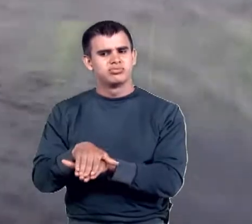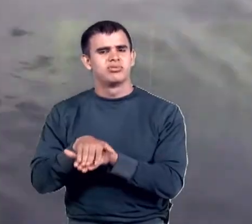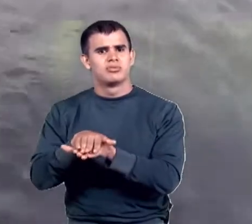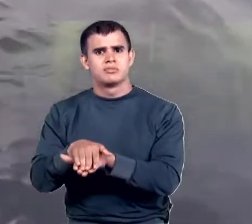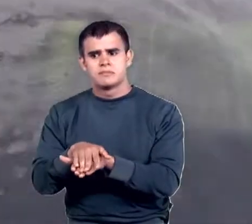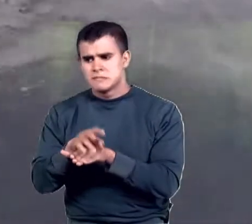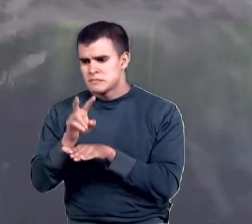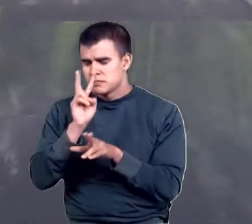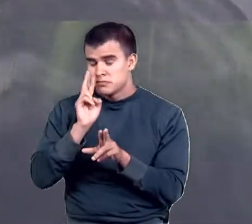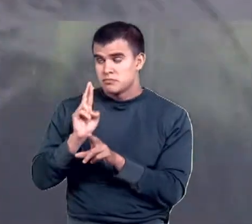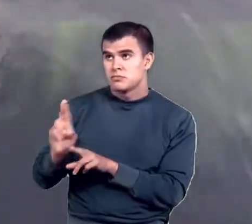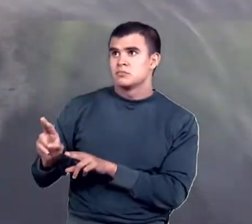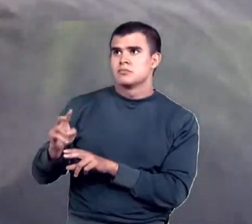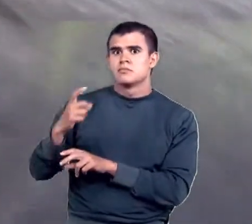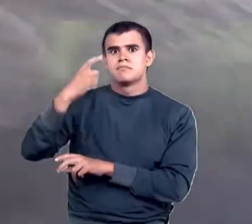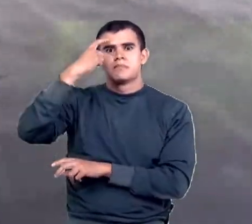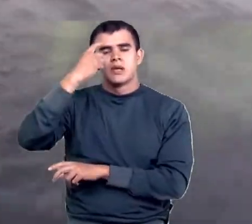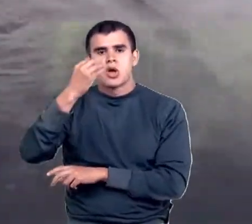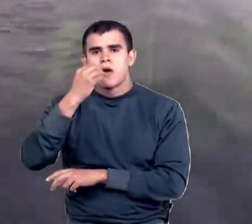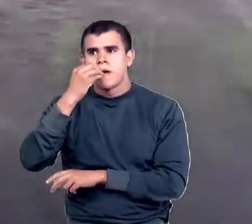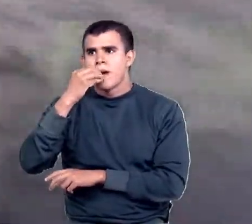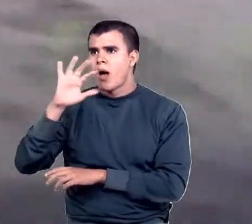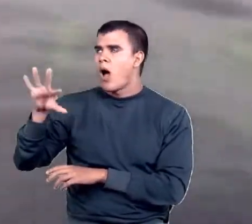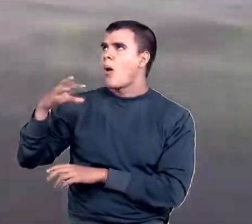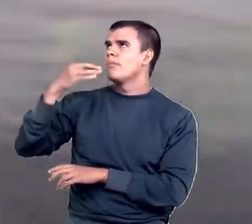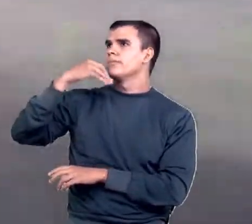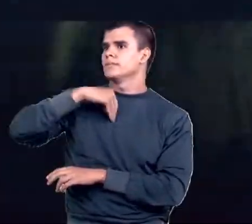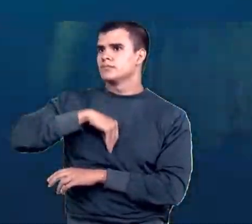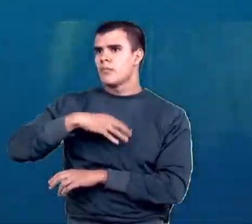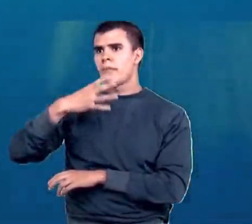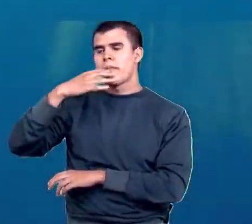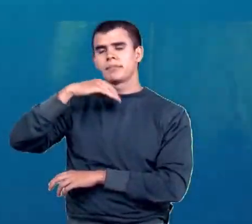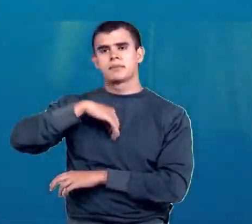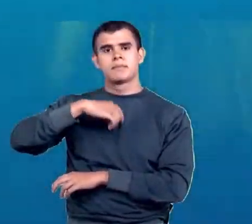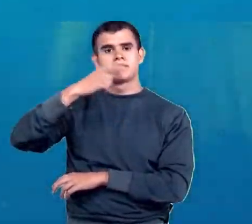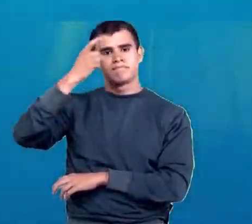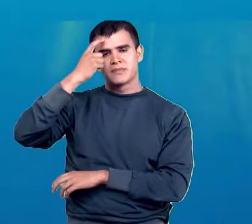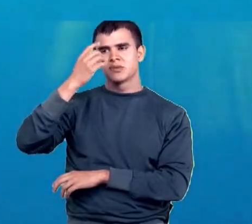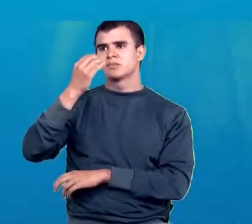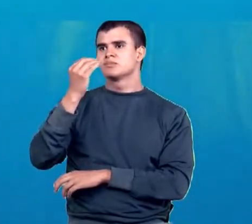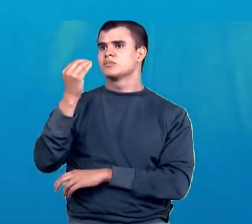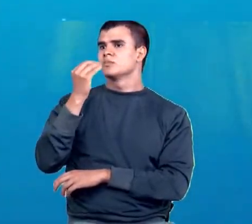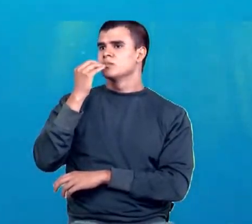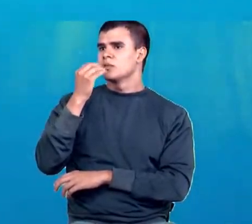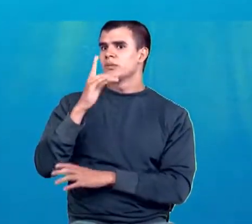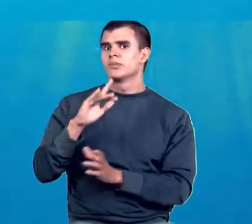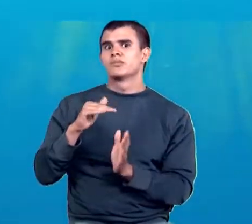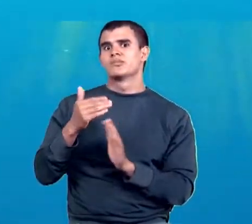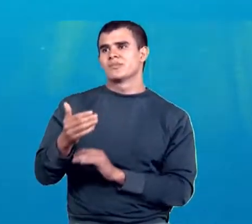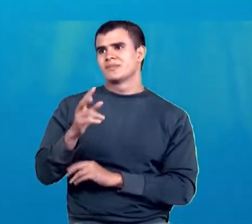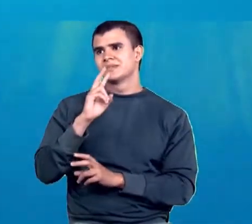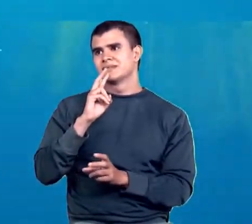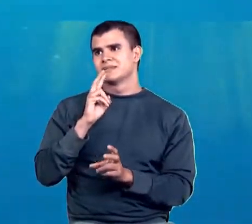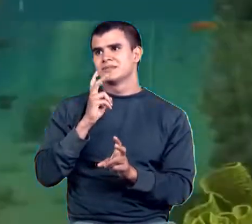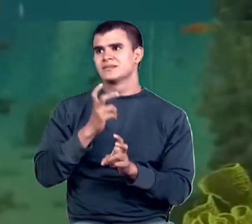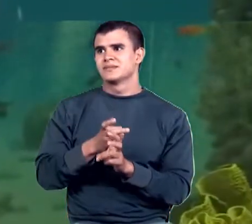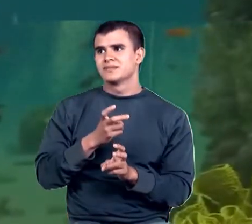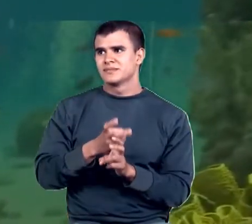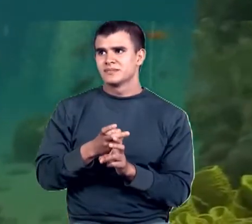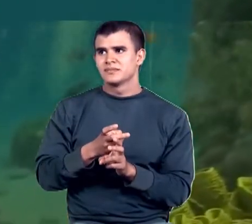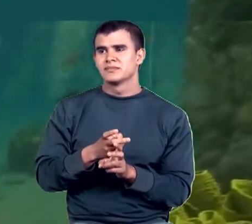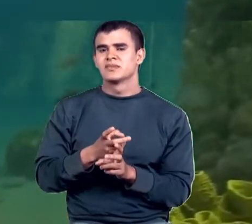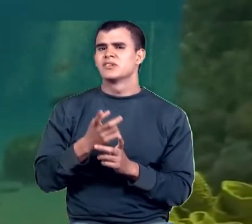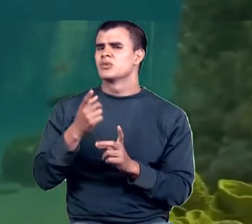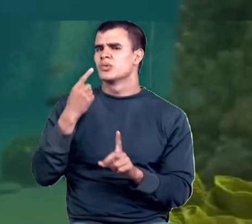se alimentan de estos plásticos. Y también otra cantidad de organismos que se alimentan de ellos, pues creyendo que hacen parte pues de su ciclo vital